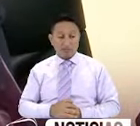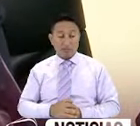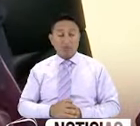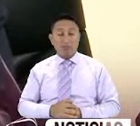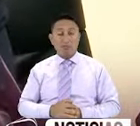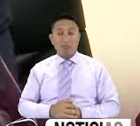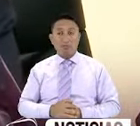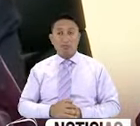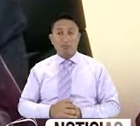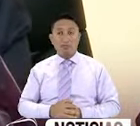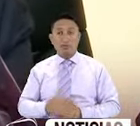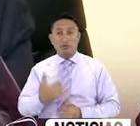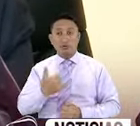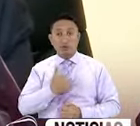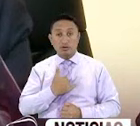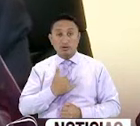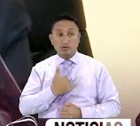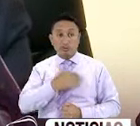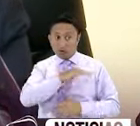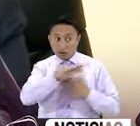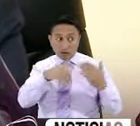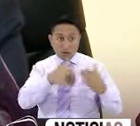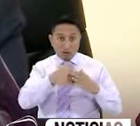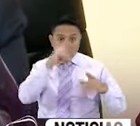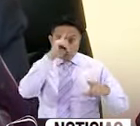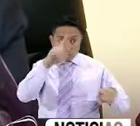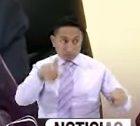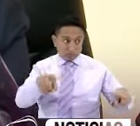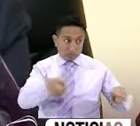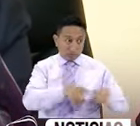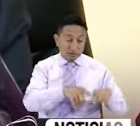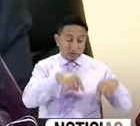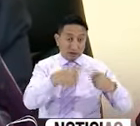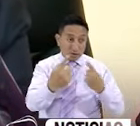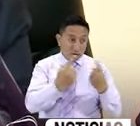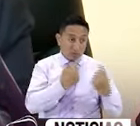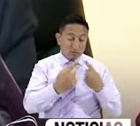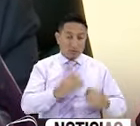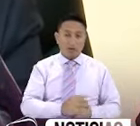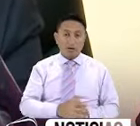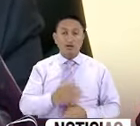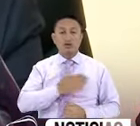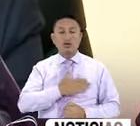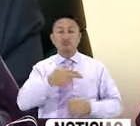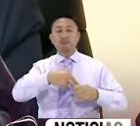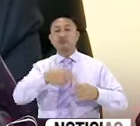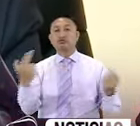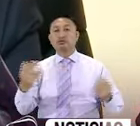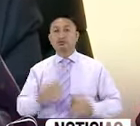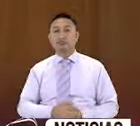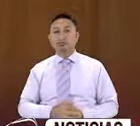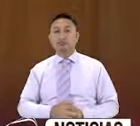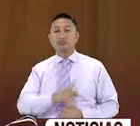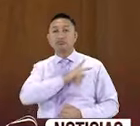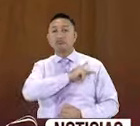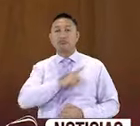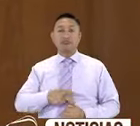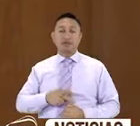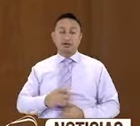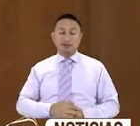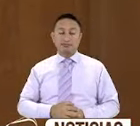un consenso y a un diálogo a la Corte es con mi renunciamiento personal. Yo